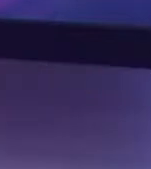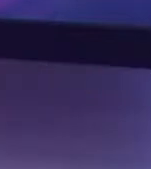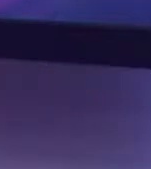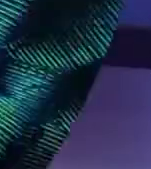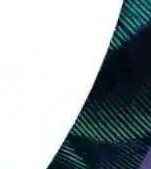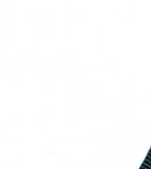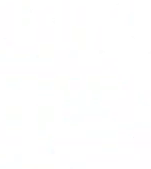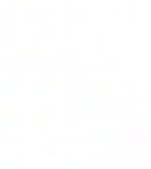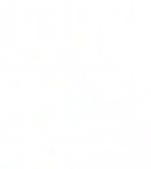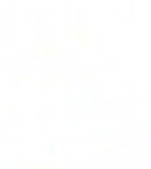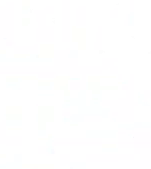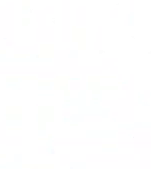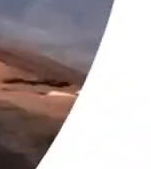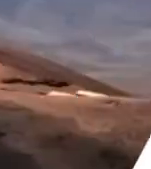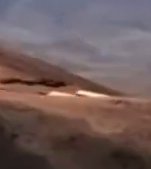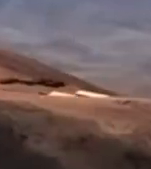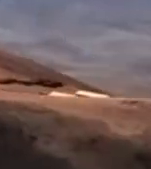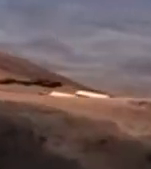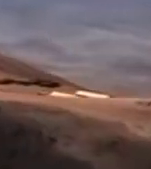verlo.